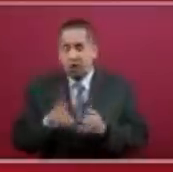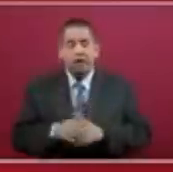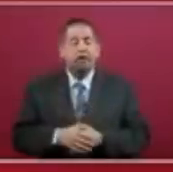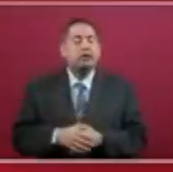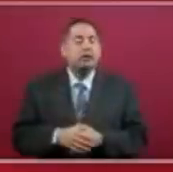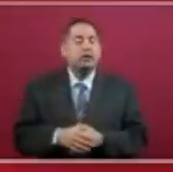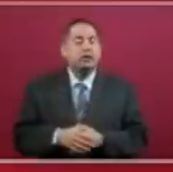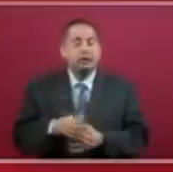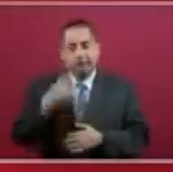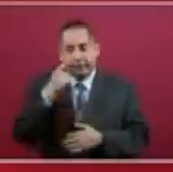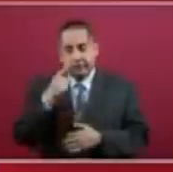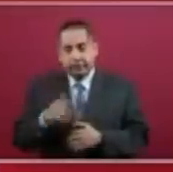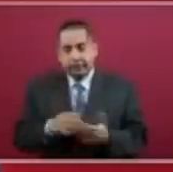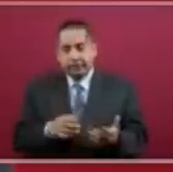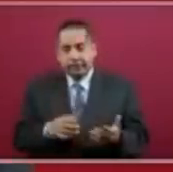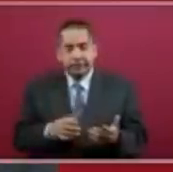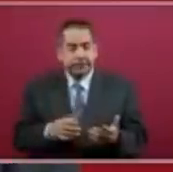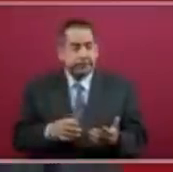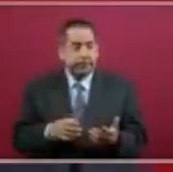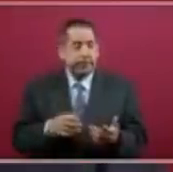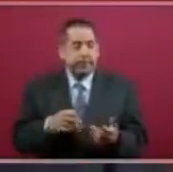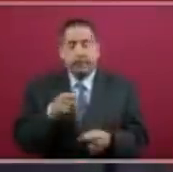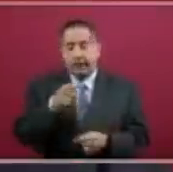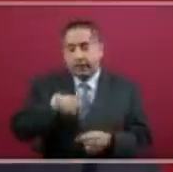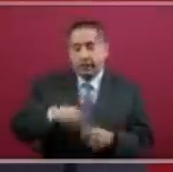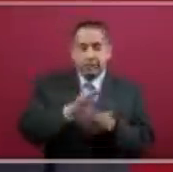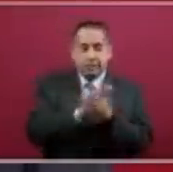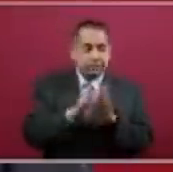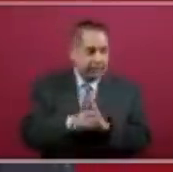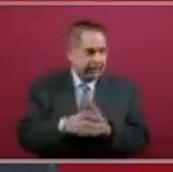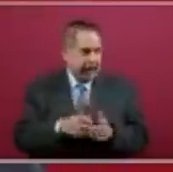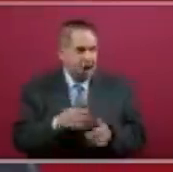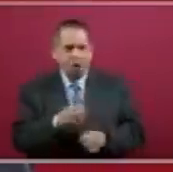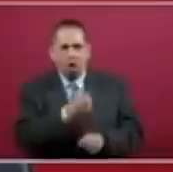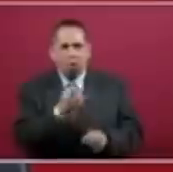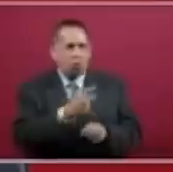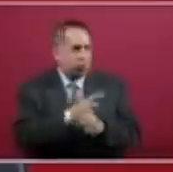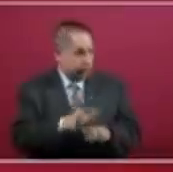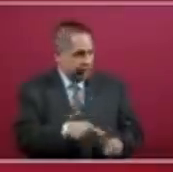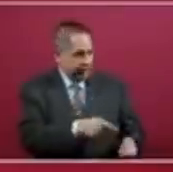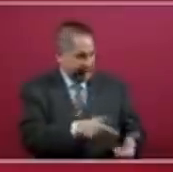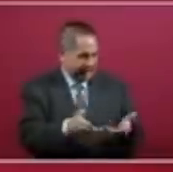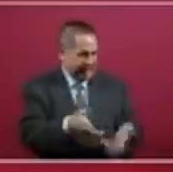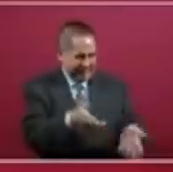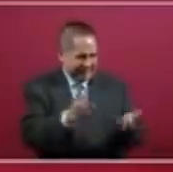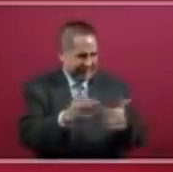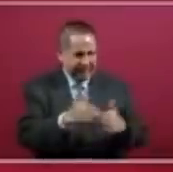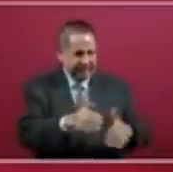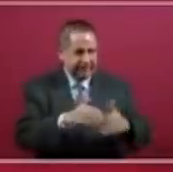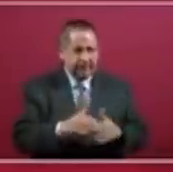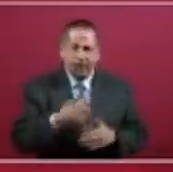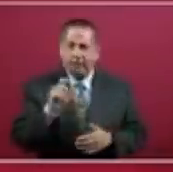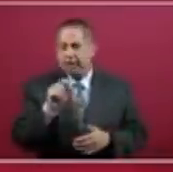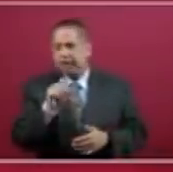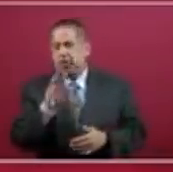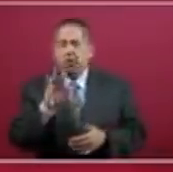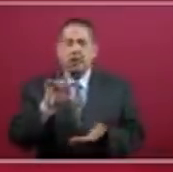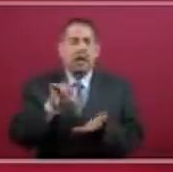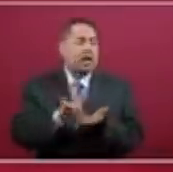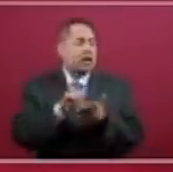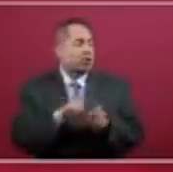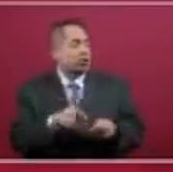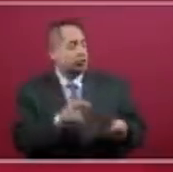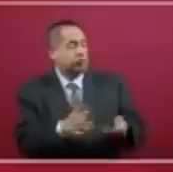por darle a la gente la oportunidad de recoger 20, 40 litros,